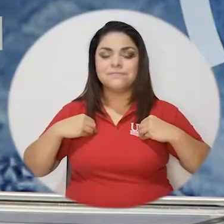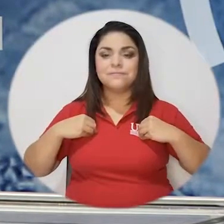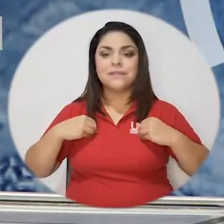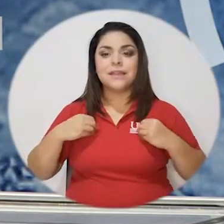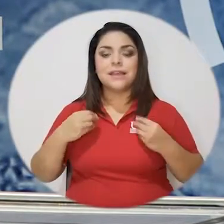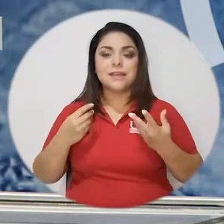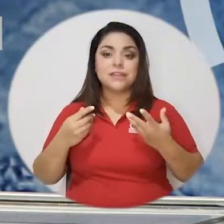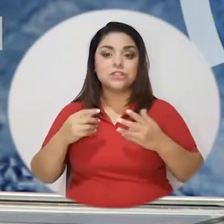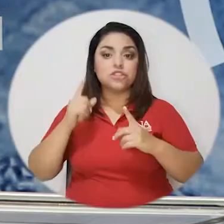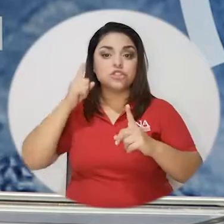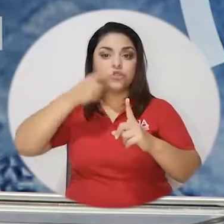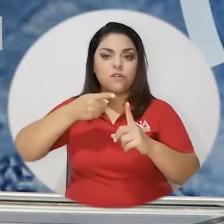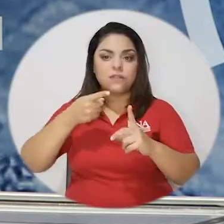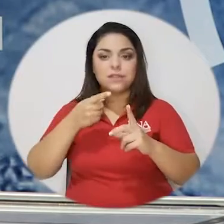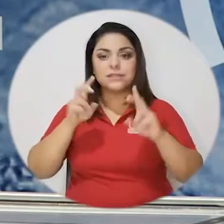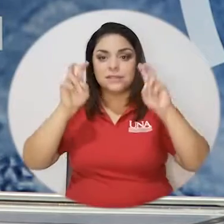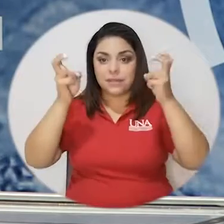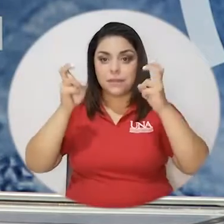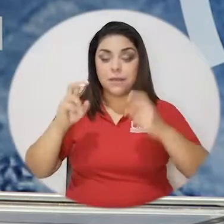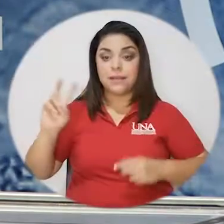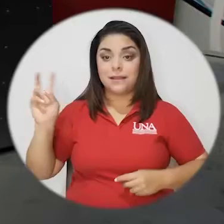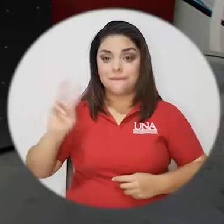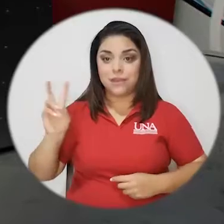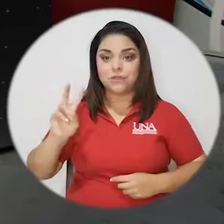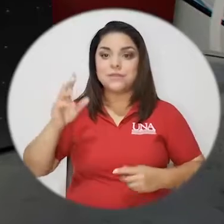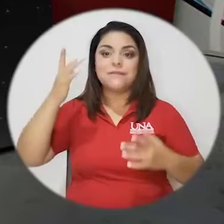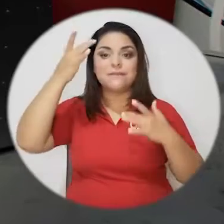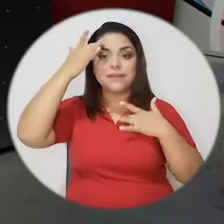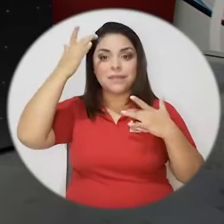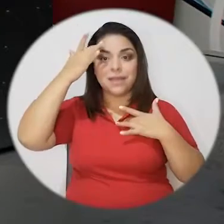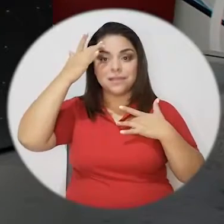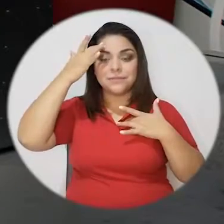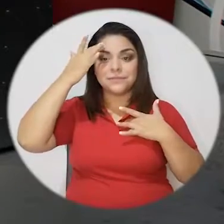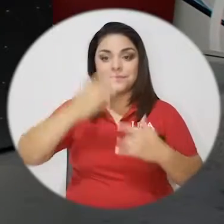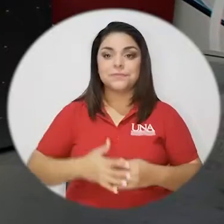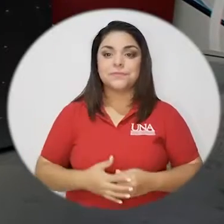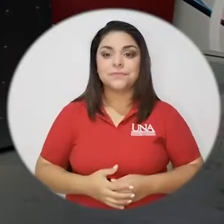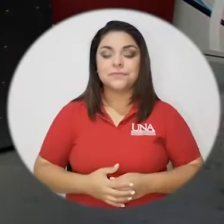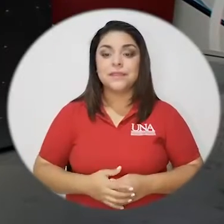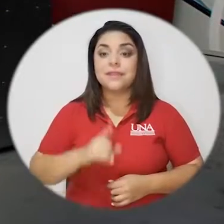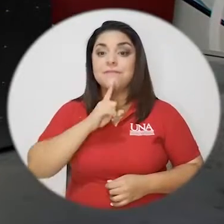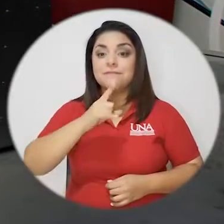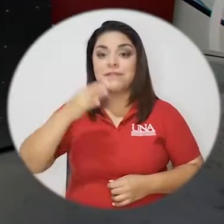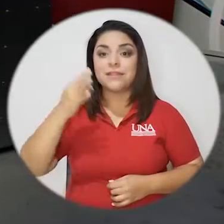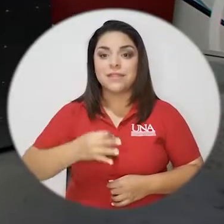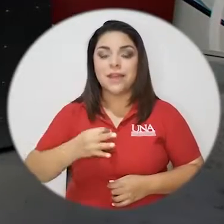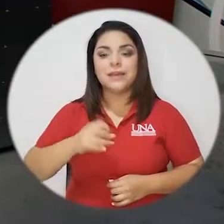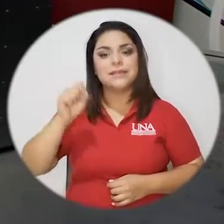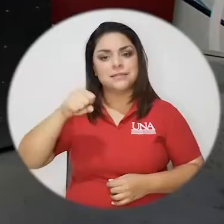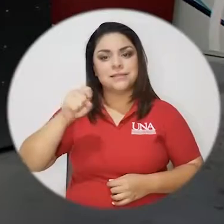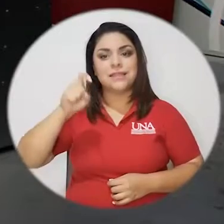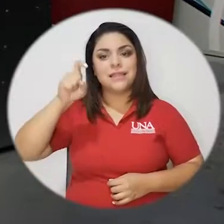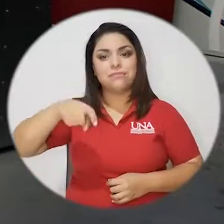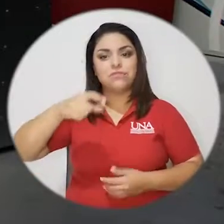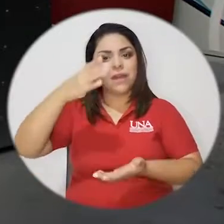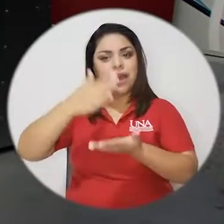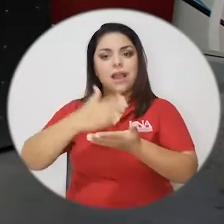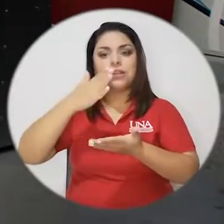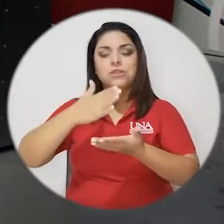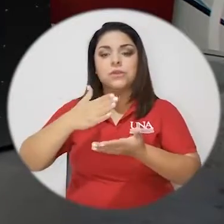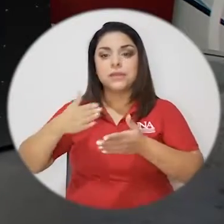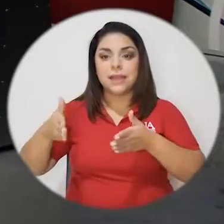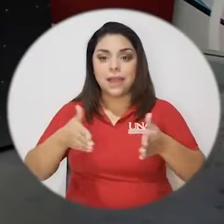sobre el tema del virus y de la enfermedad y en definitiva, pues sí tenemos que hacer un alto en el camino